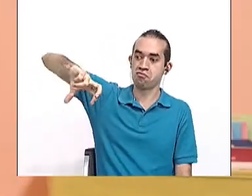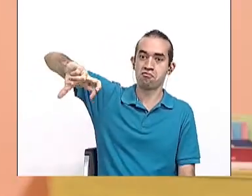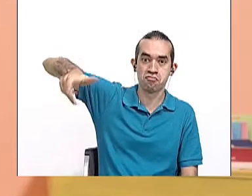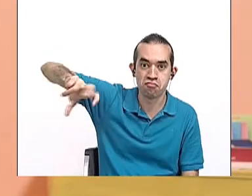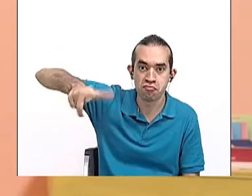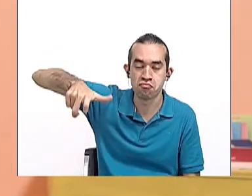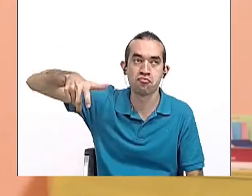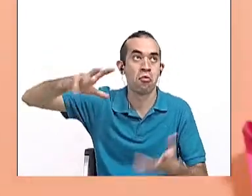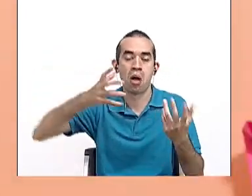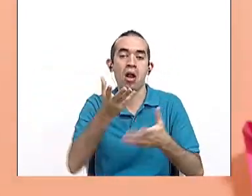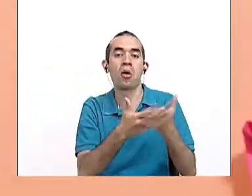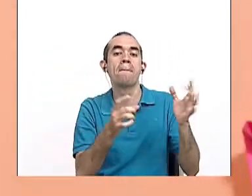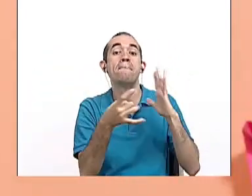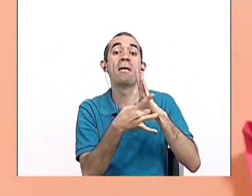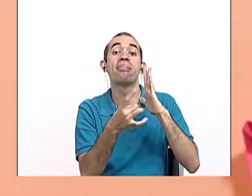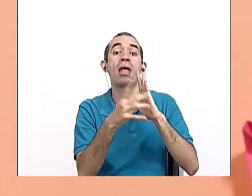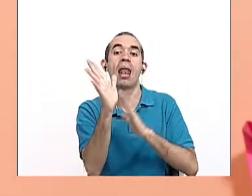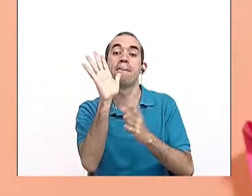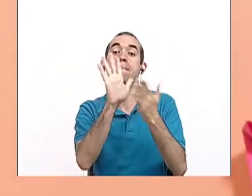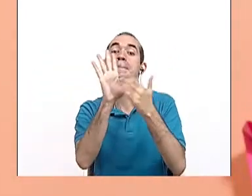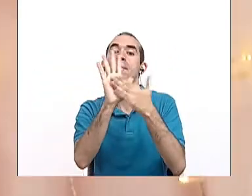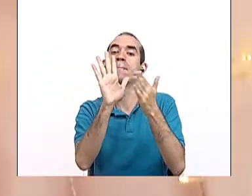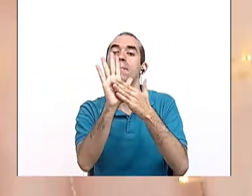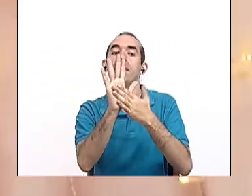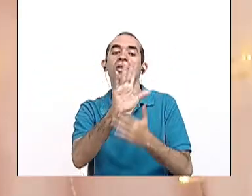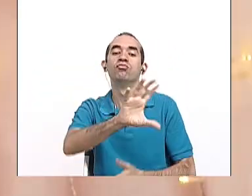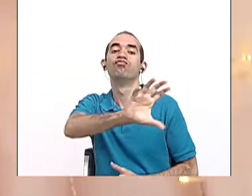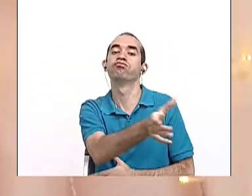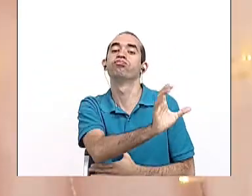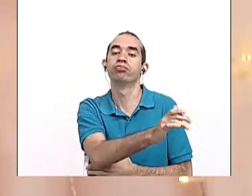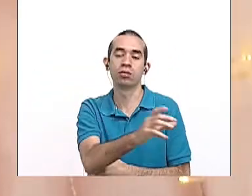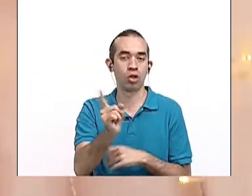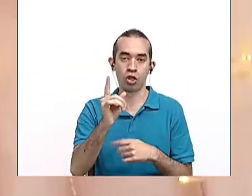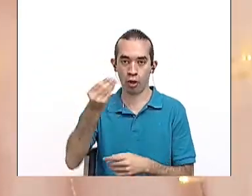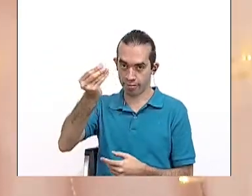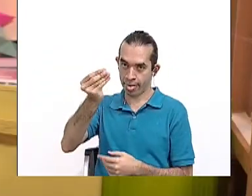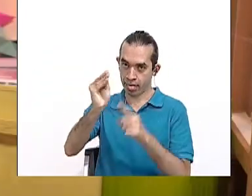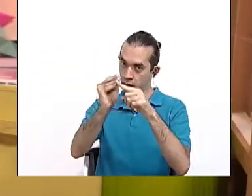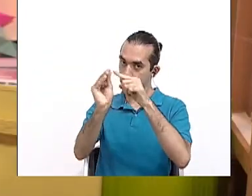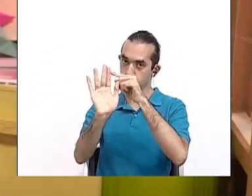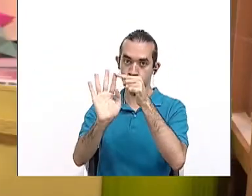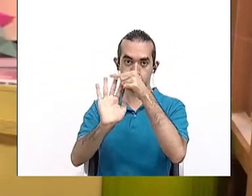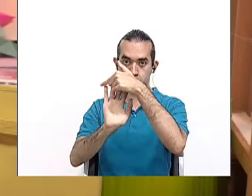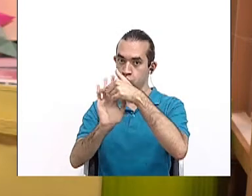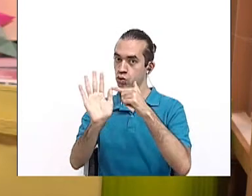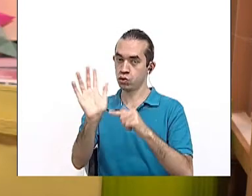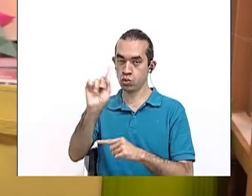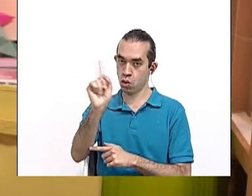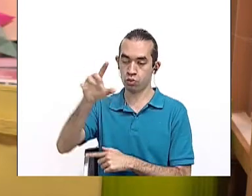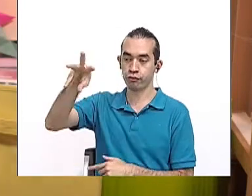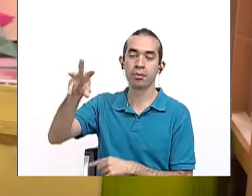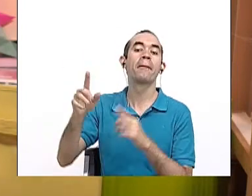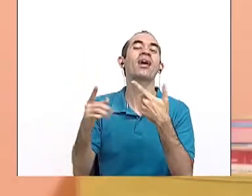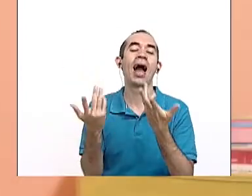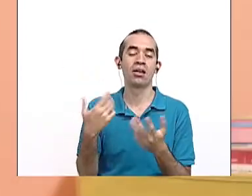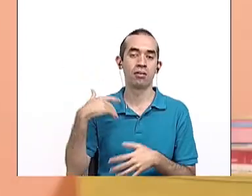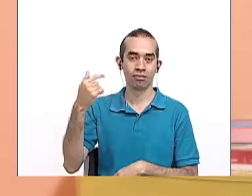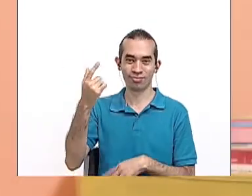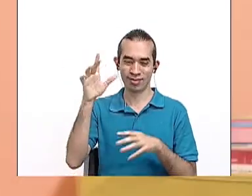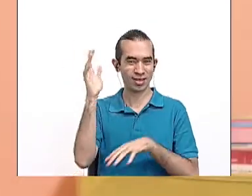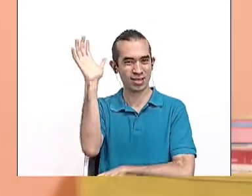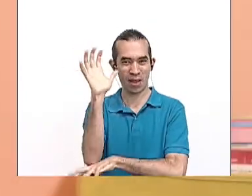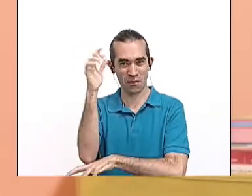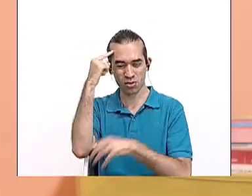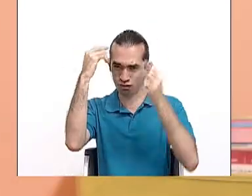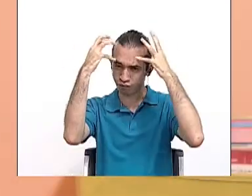cualquier perilla de metal con la palma de la mano y no con la punta de los dedos, pues ellos son terminales nerviosas y